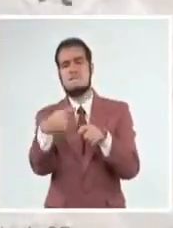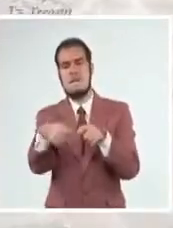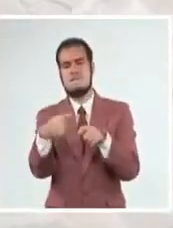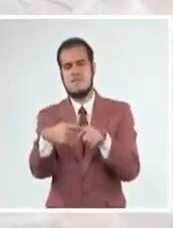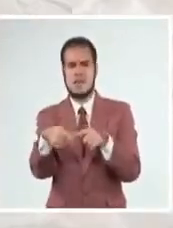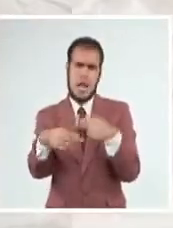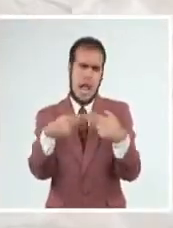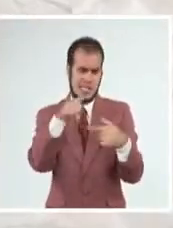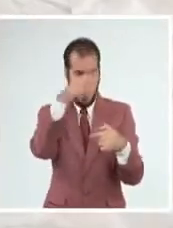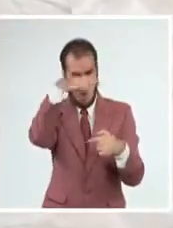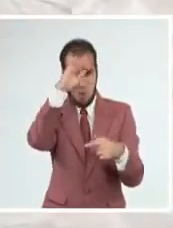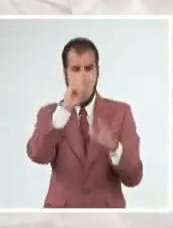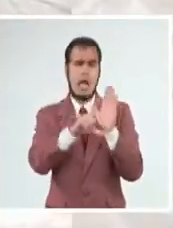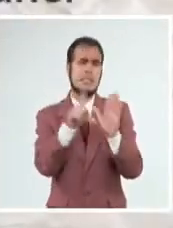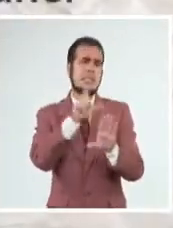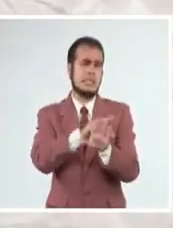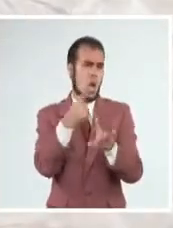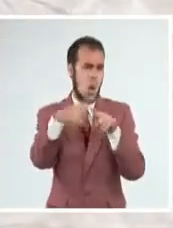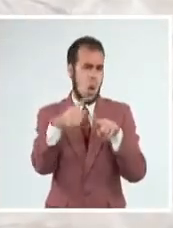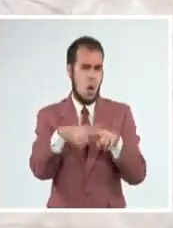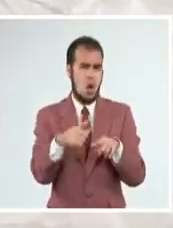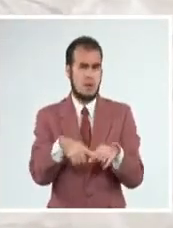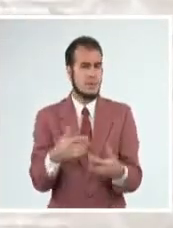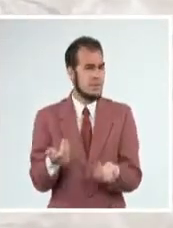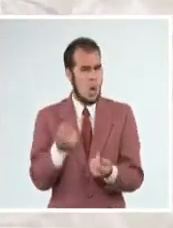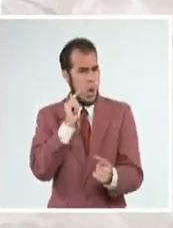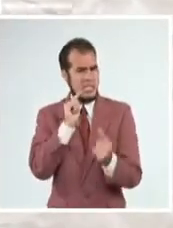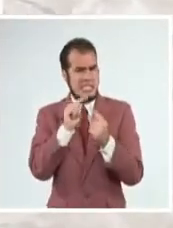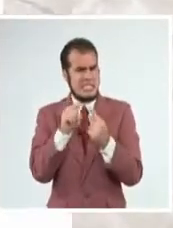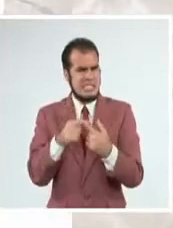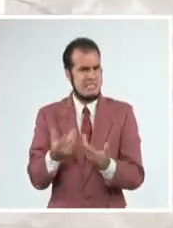ilegales aquí en Cuba para tratar de